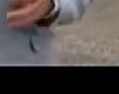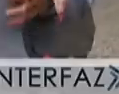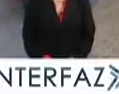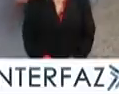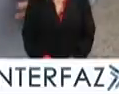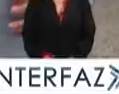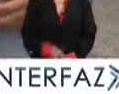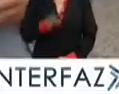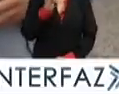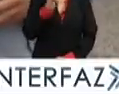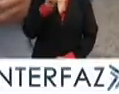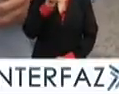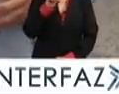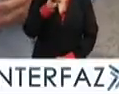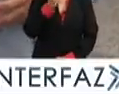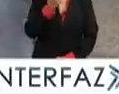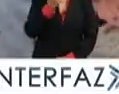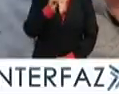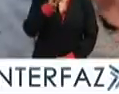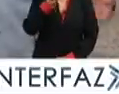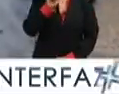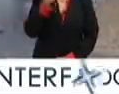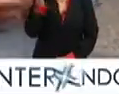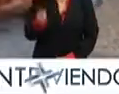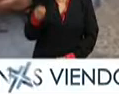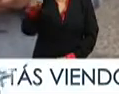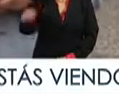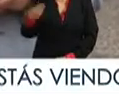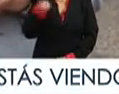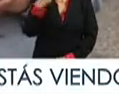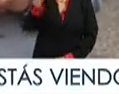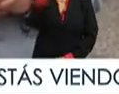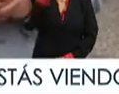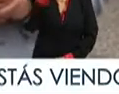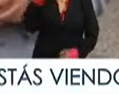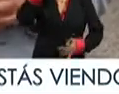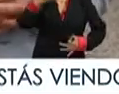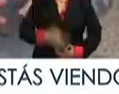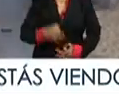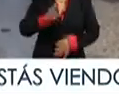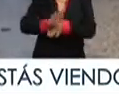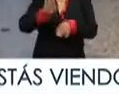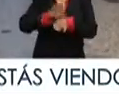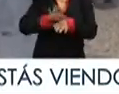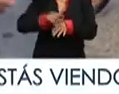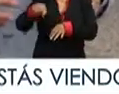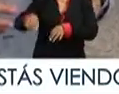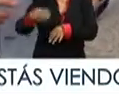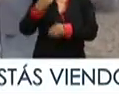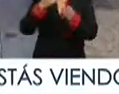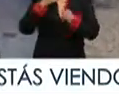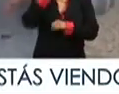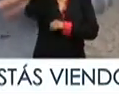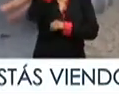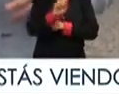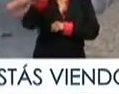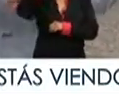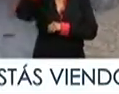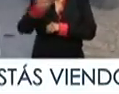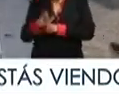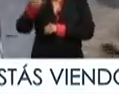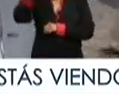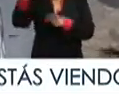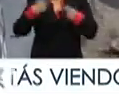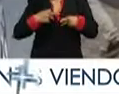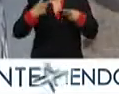La feijoada es uno de los típicos platillos brasileños que cada sábado y cada miércoles